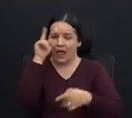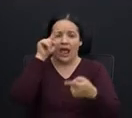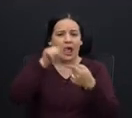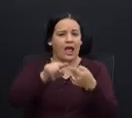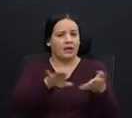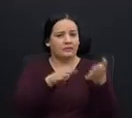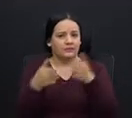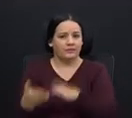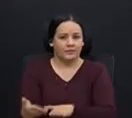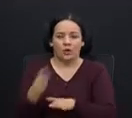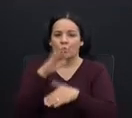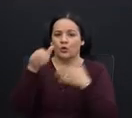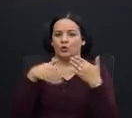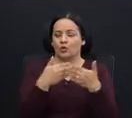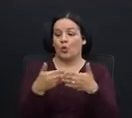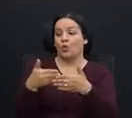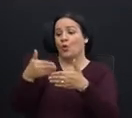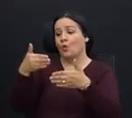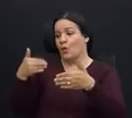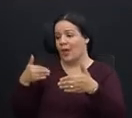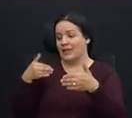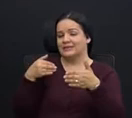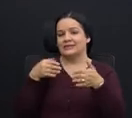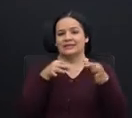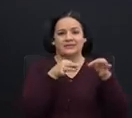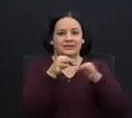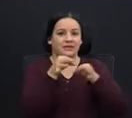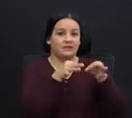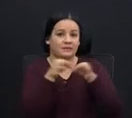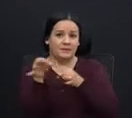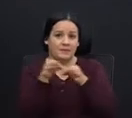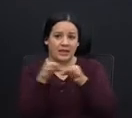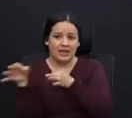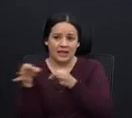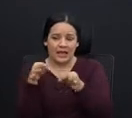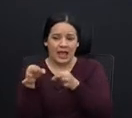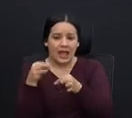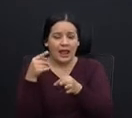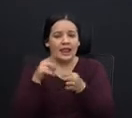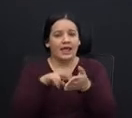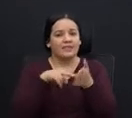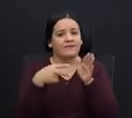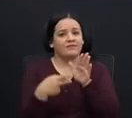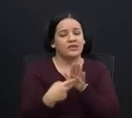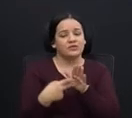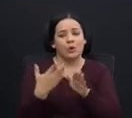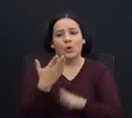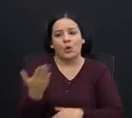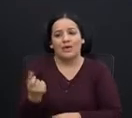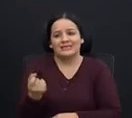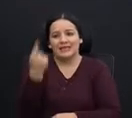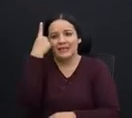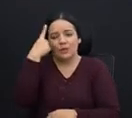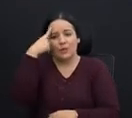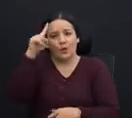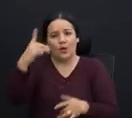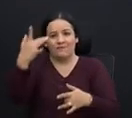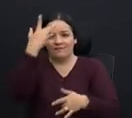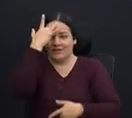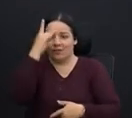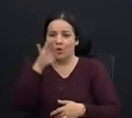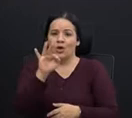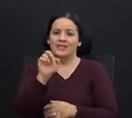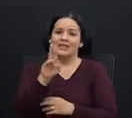anterior señala la importancia de definir con la mayor precisión posible lo que se entiende por enfermo terminal